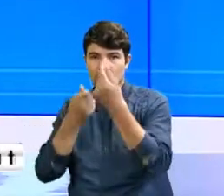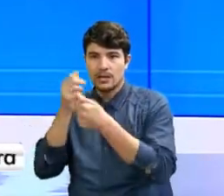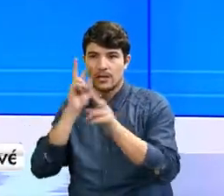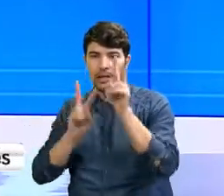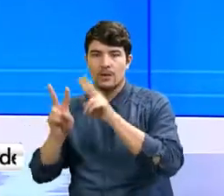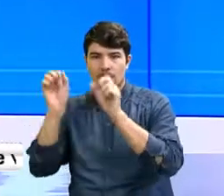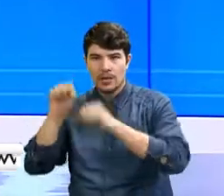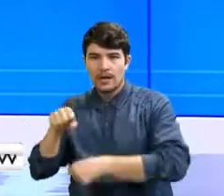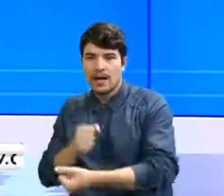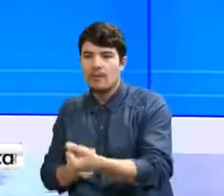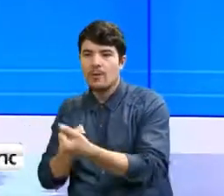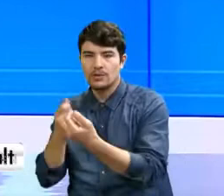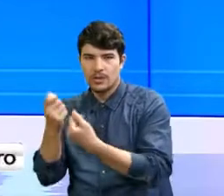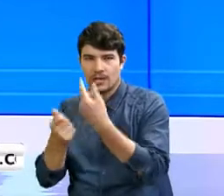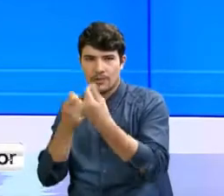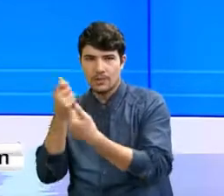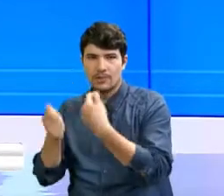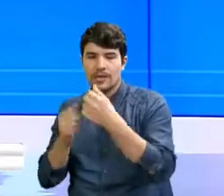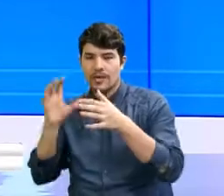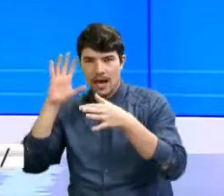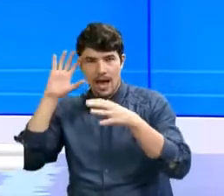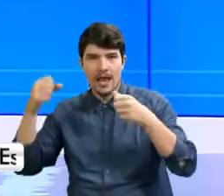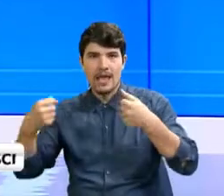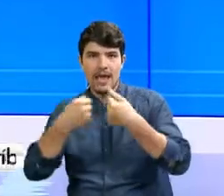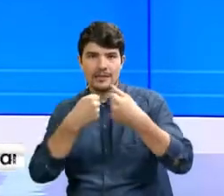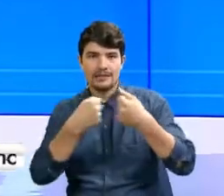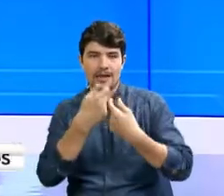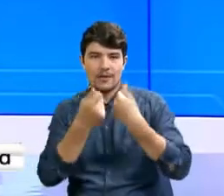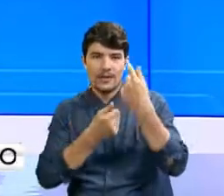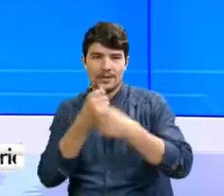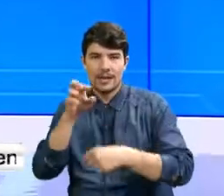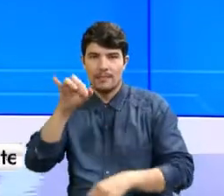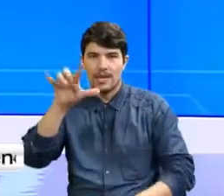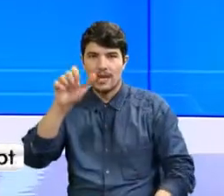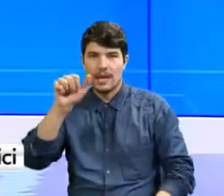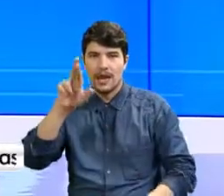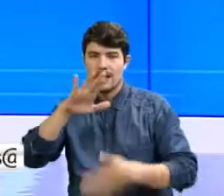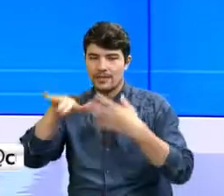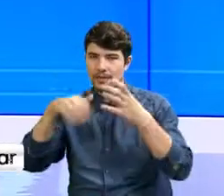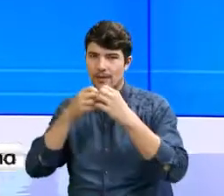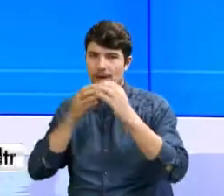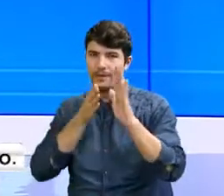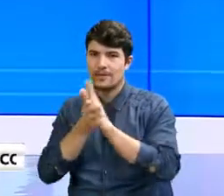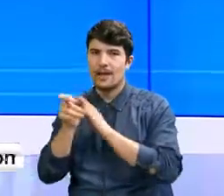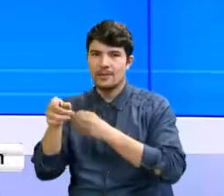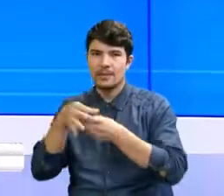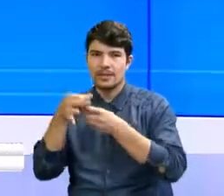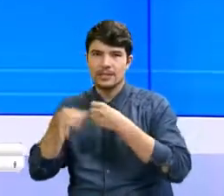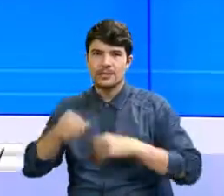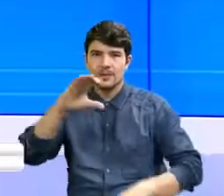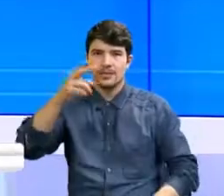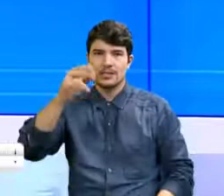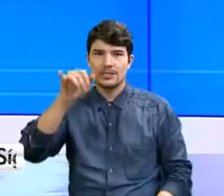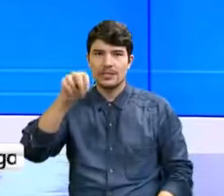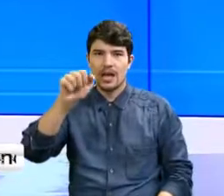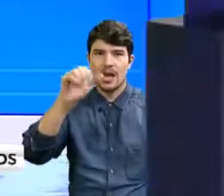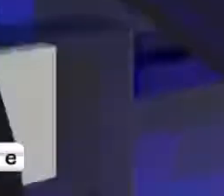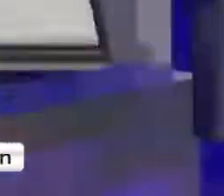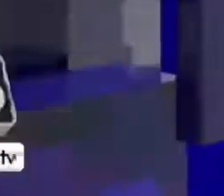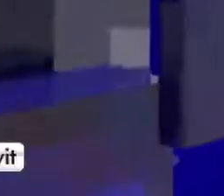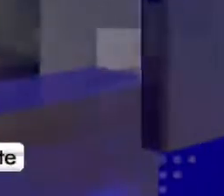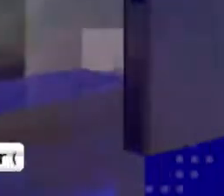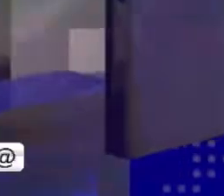impulsar la economía y generar alianzas comerciales. Pilar Velázquez tiene todos los detalles, precisamente allí, desde Chinácota, en norte de Santander. Pilar,